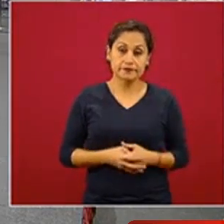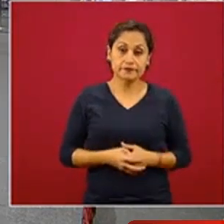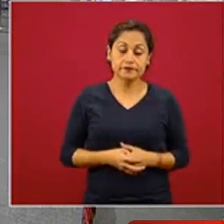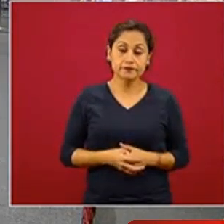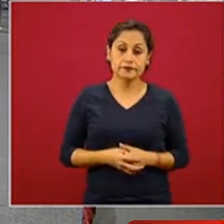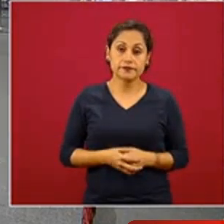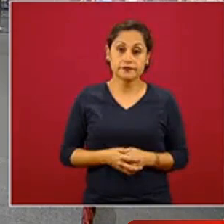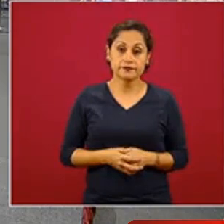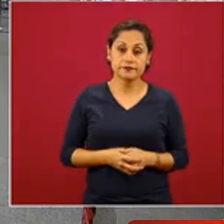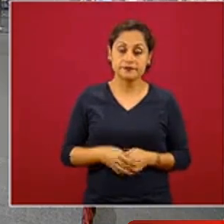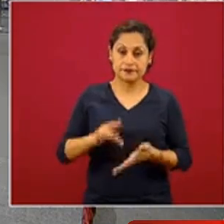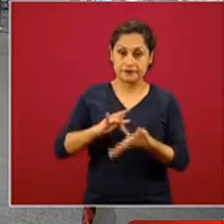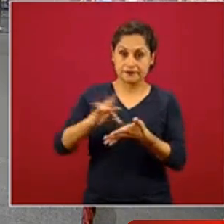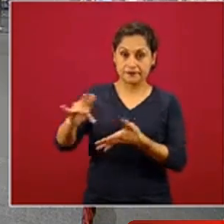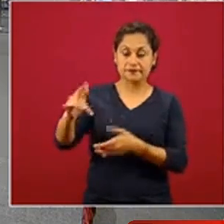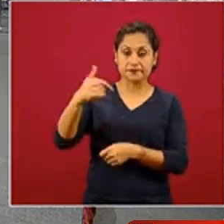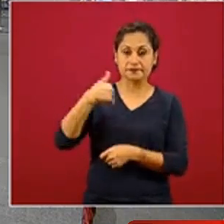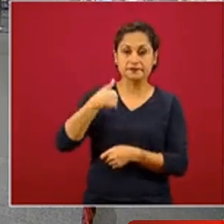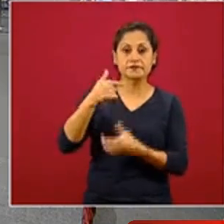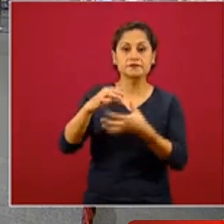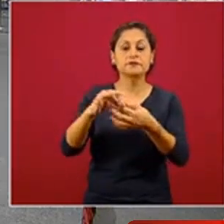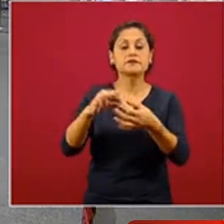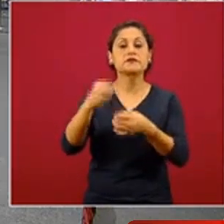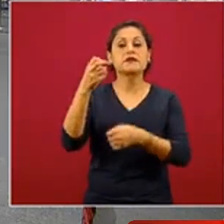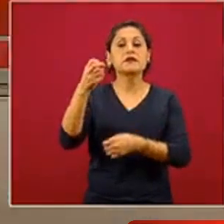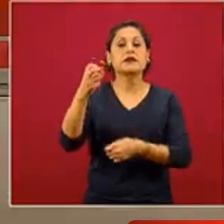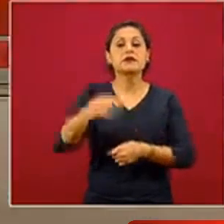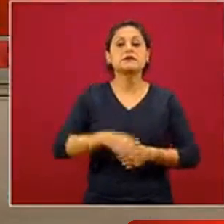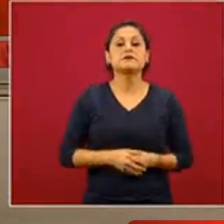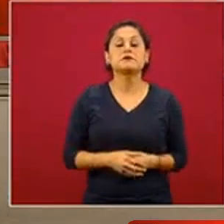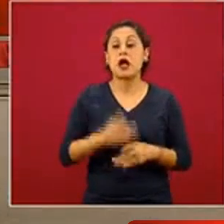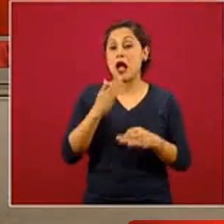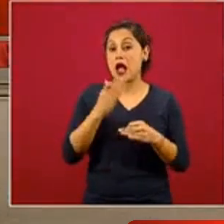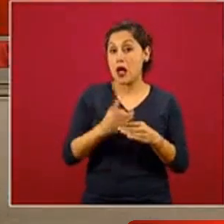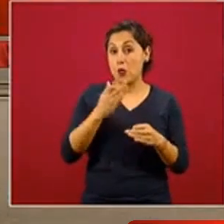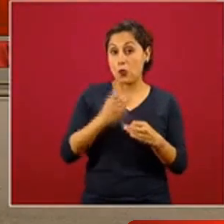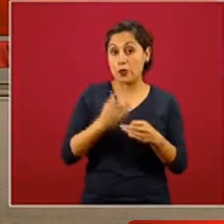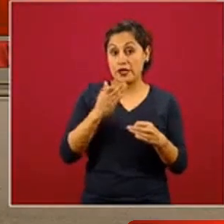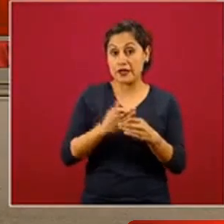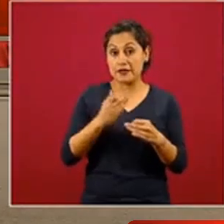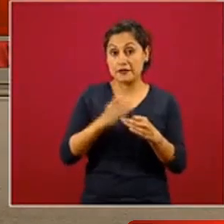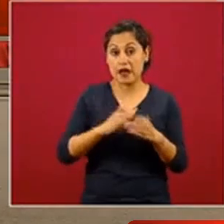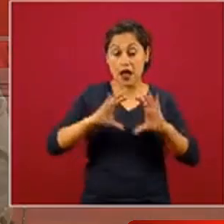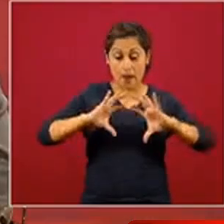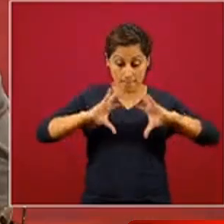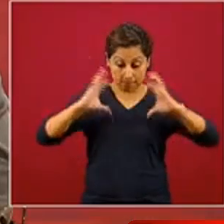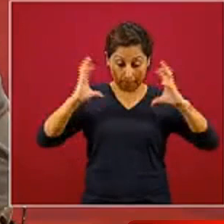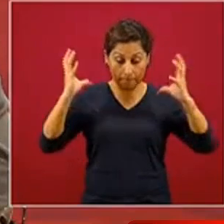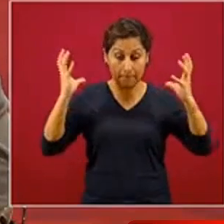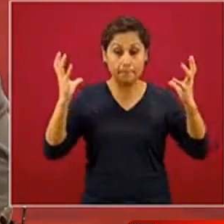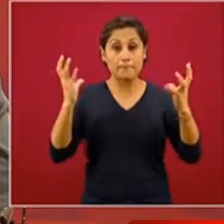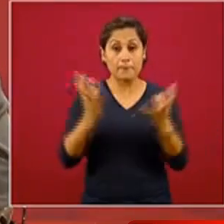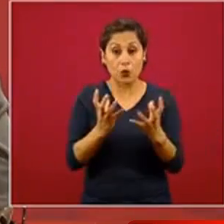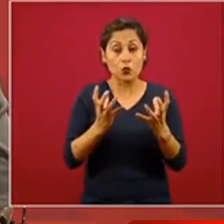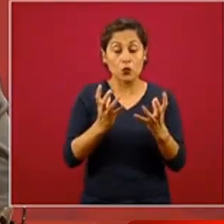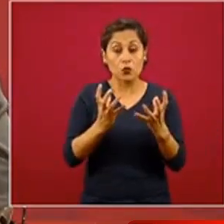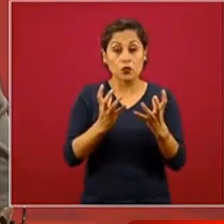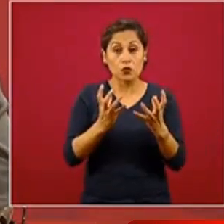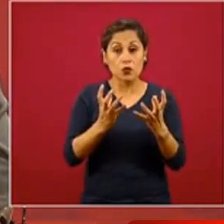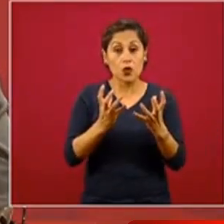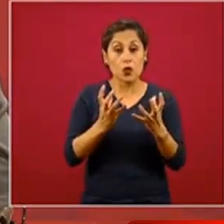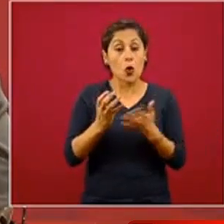pacientes? Gracias. A eso iba exactamente. No existe hasta el momento en todo el mundo tratamiento específico para